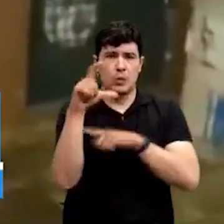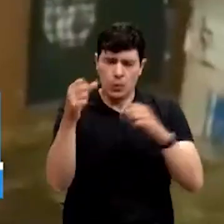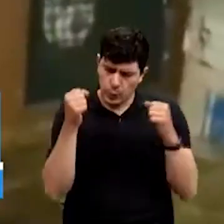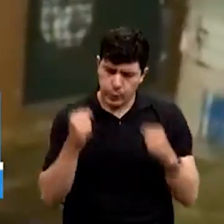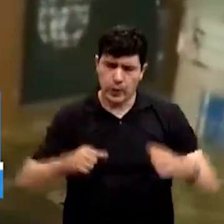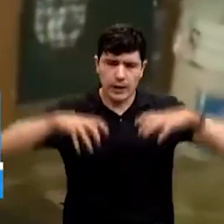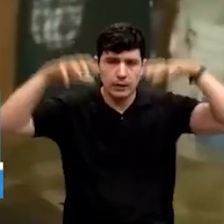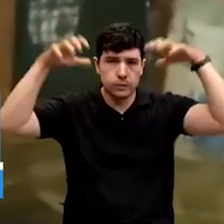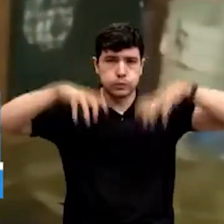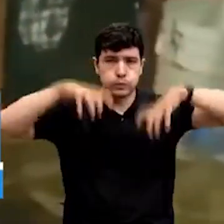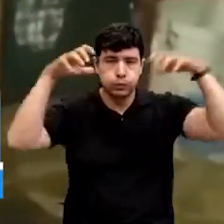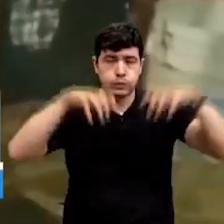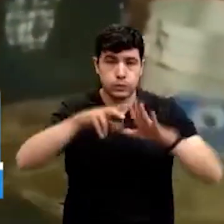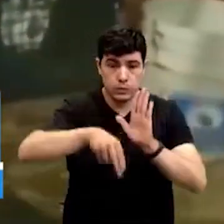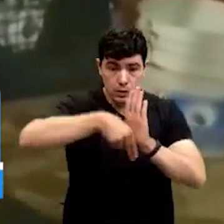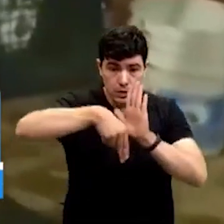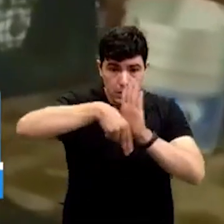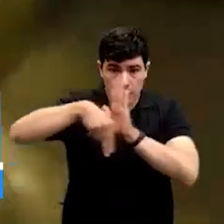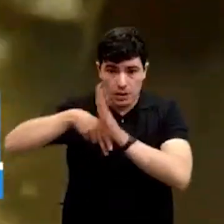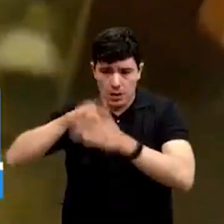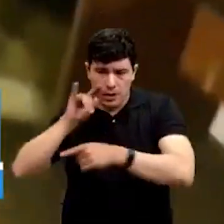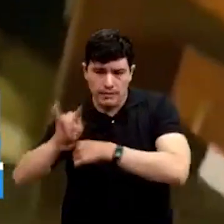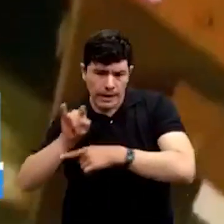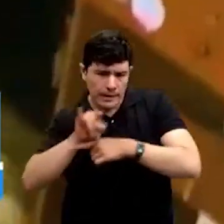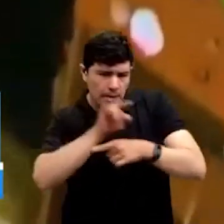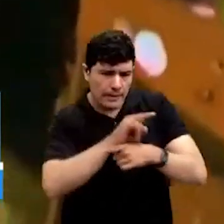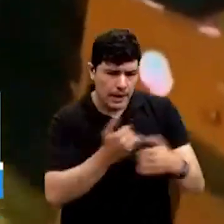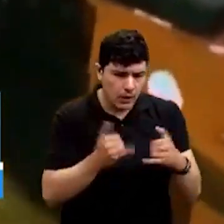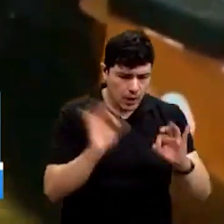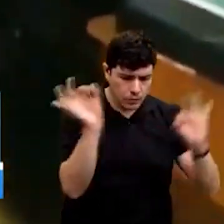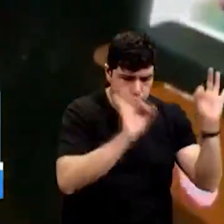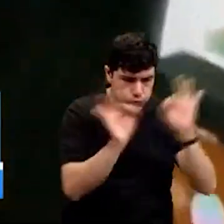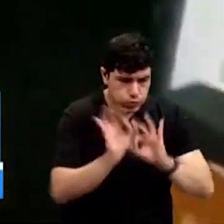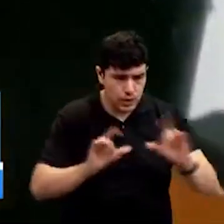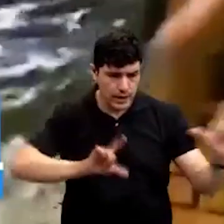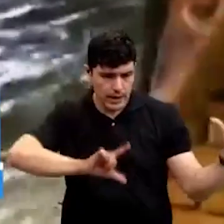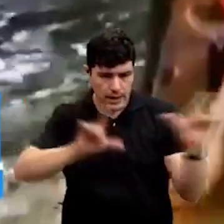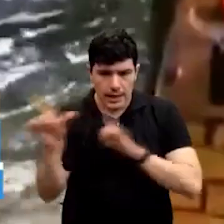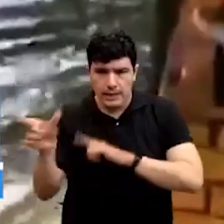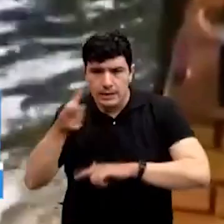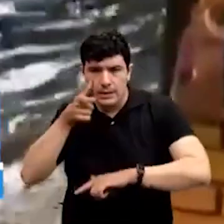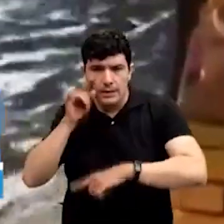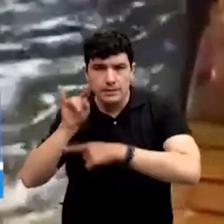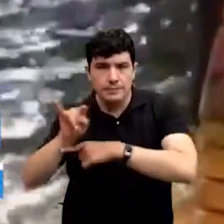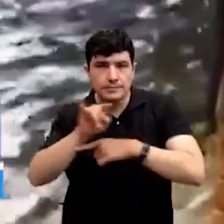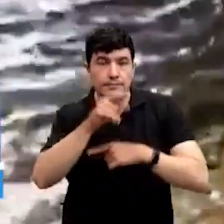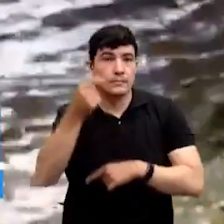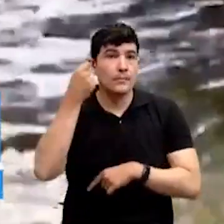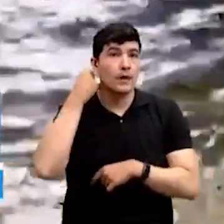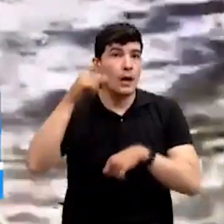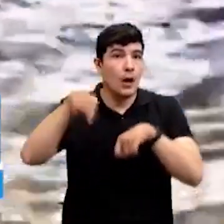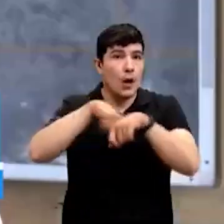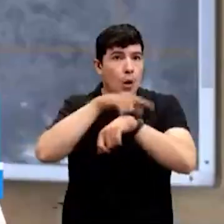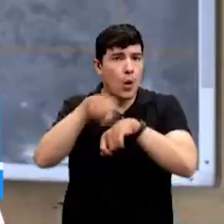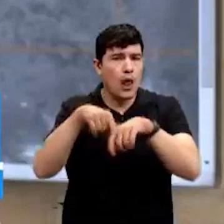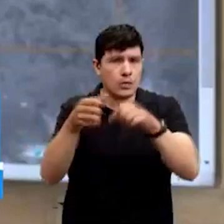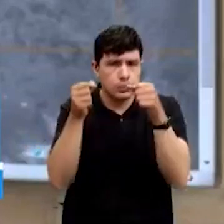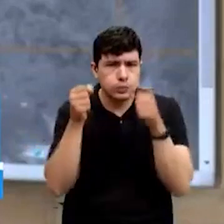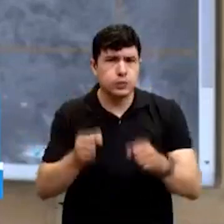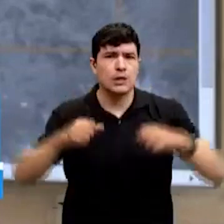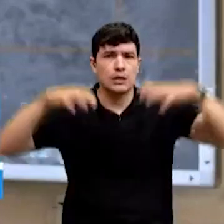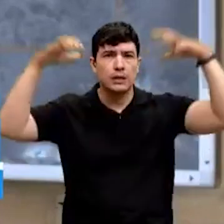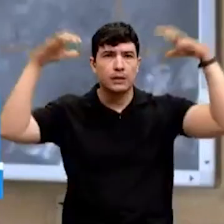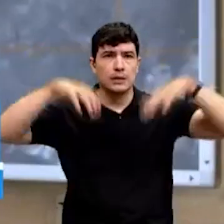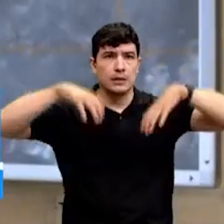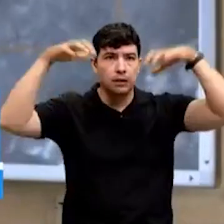Los organismos de gestión del riesgo de desastres están en alistamiento y monitoreo permanente. Durante las últimas horas se han registrado